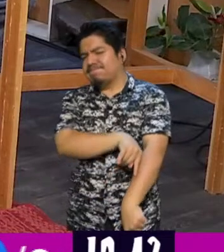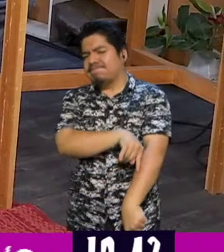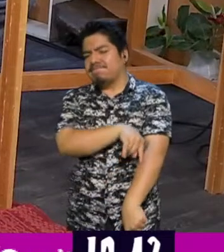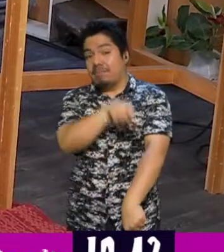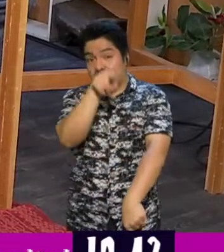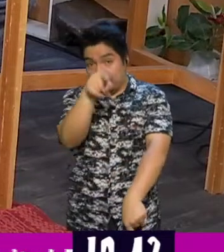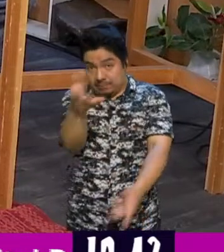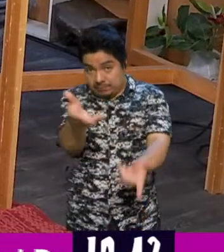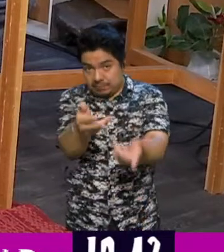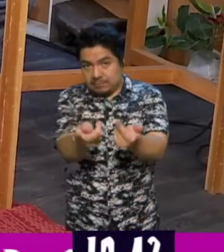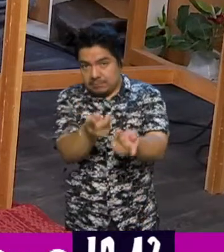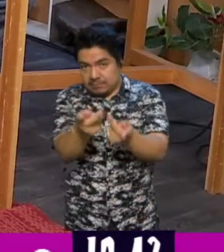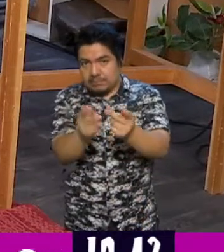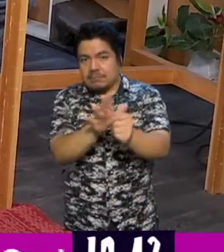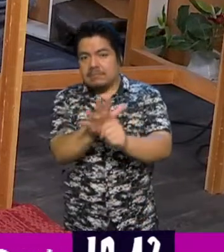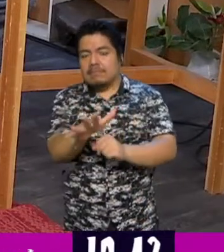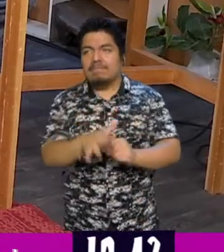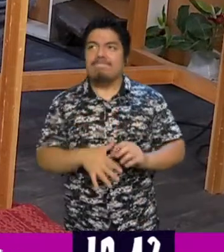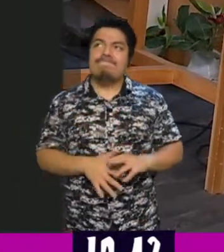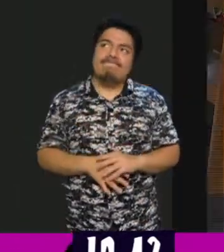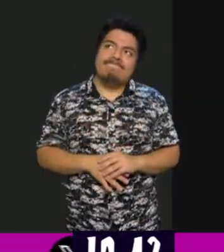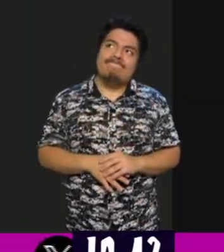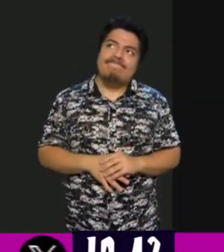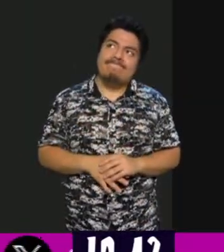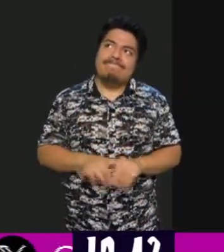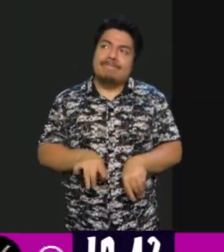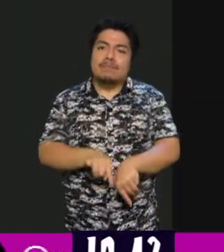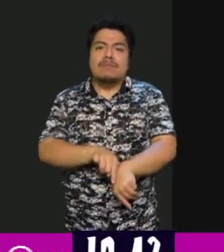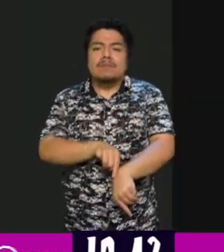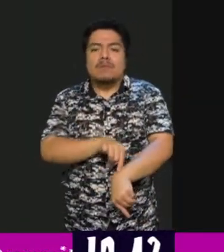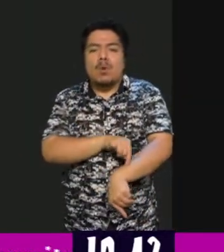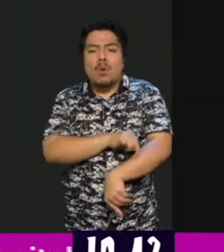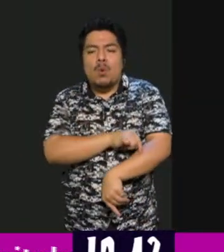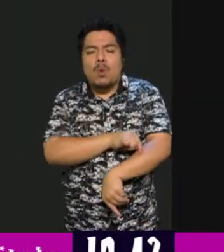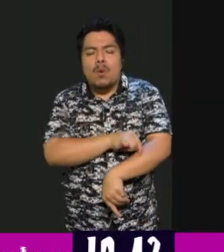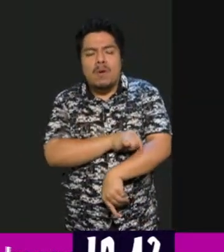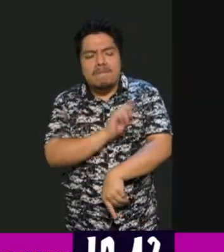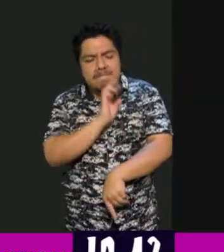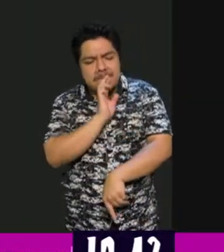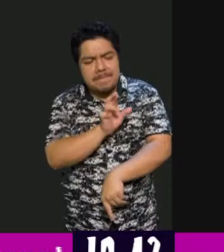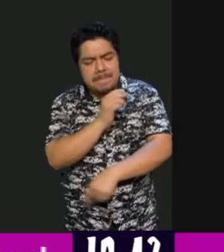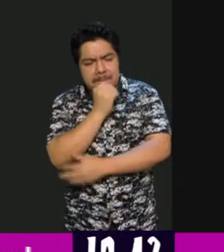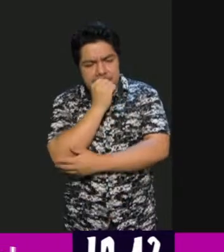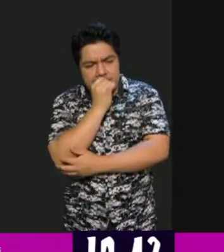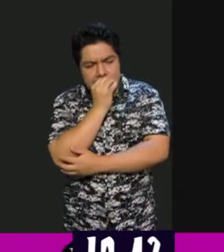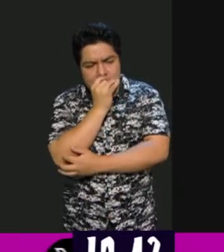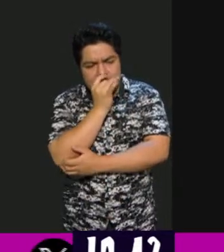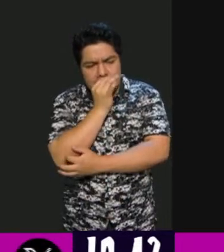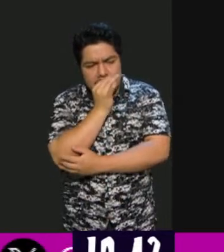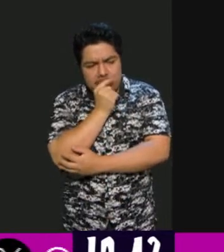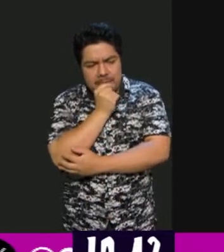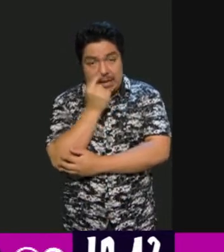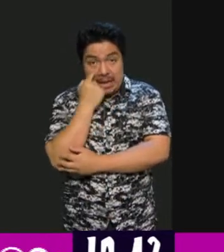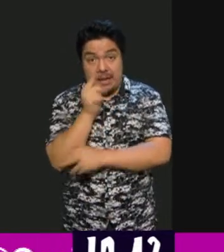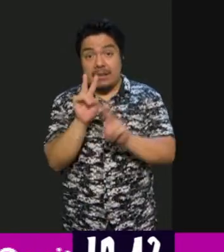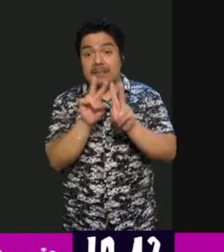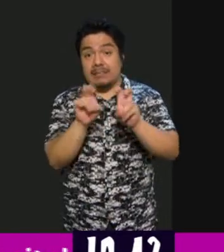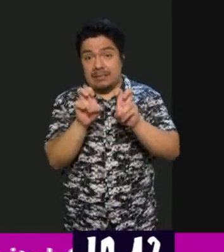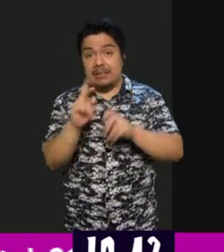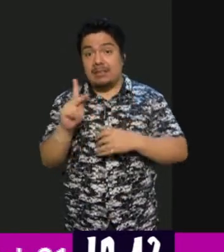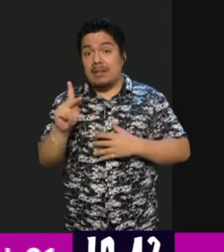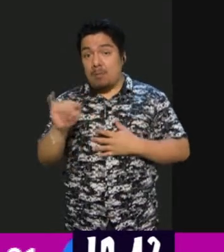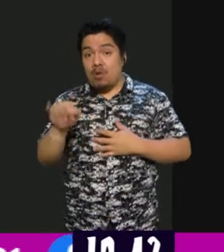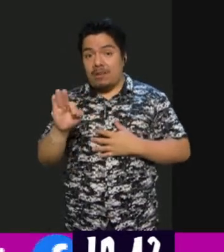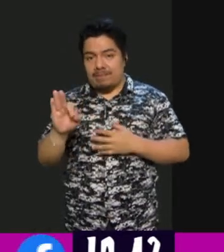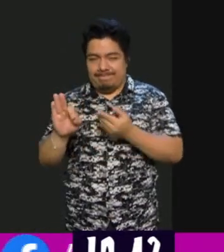hecho? Fíjate que se extendió mucho en tema del Poder